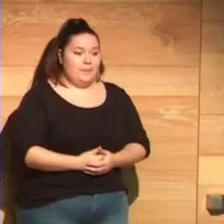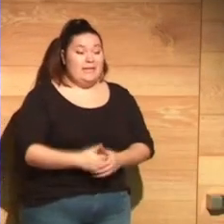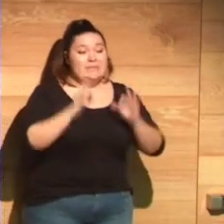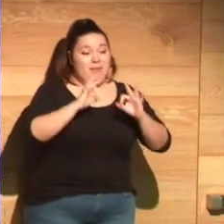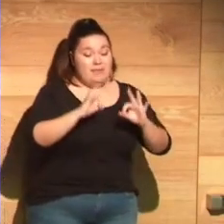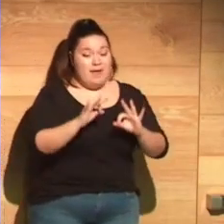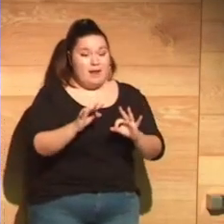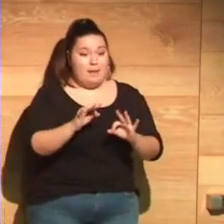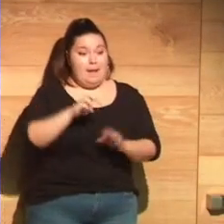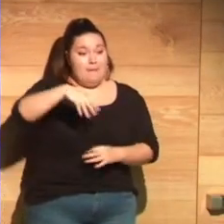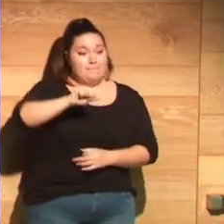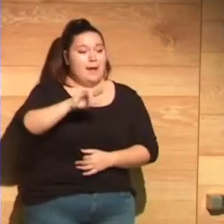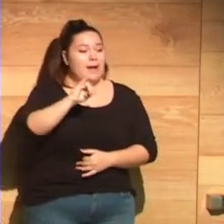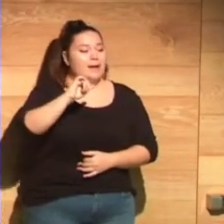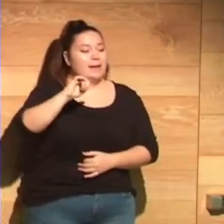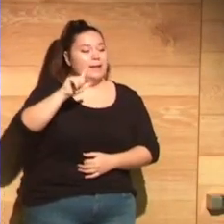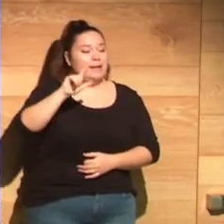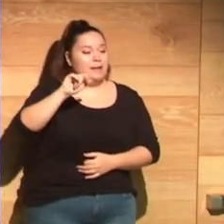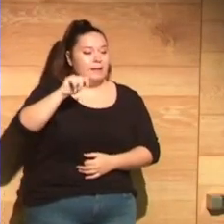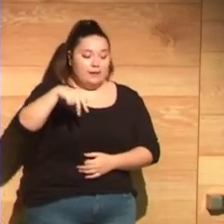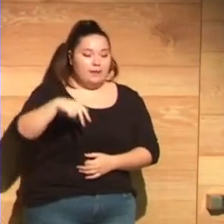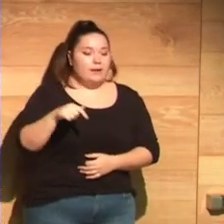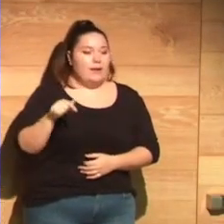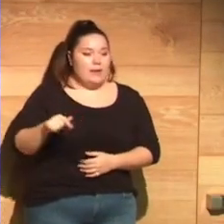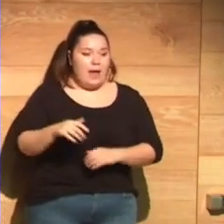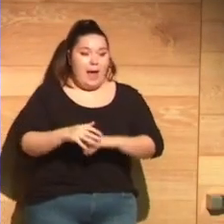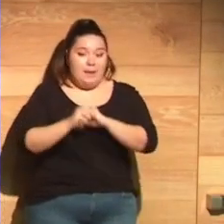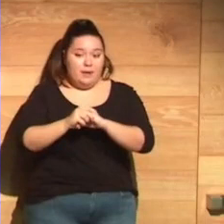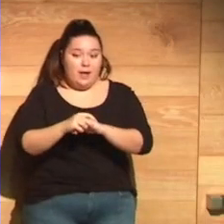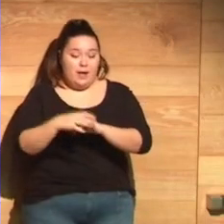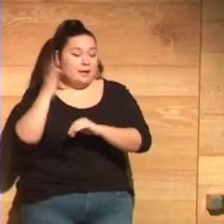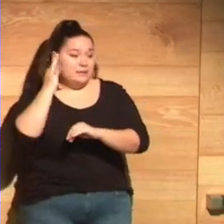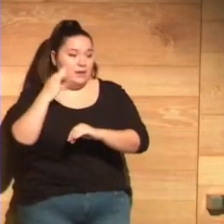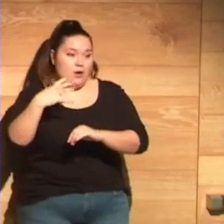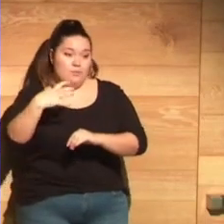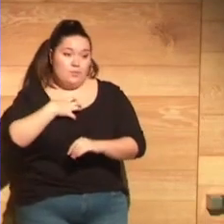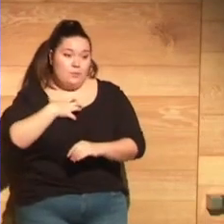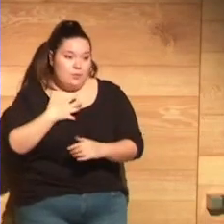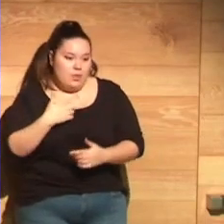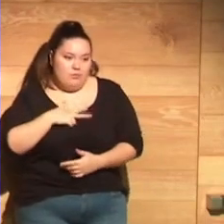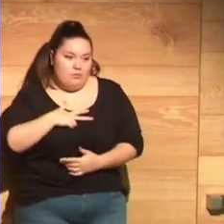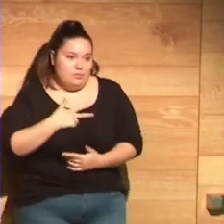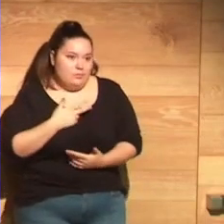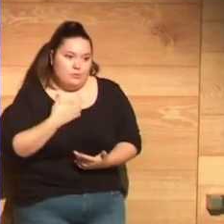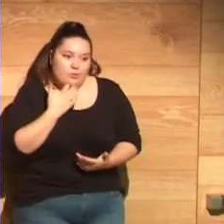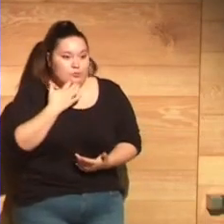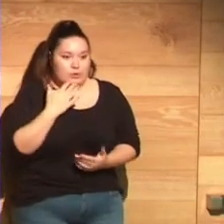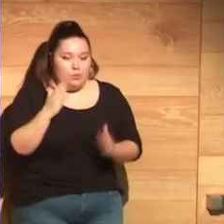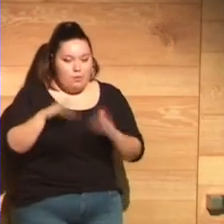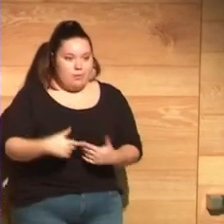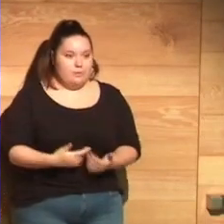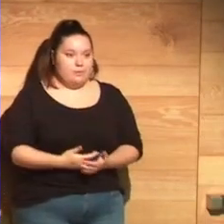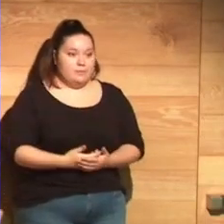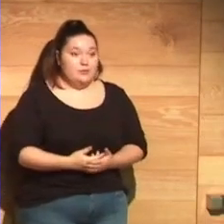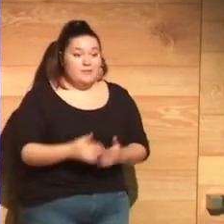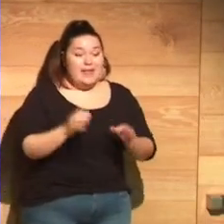en especial creo que a ella, por toda esa condición, se le había negado el derecho a tener amigas, ¿no? Y eso es un detalle bonito que